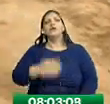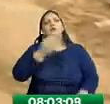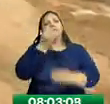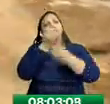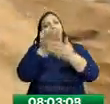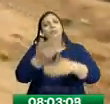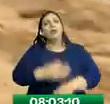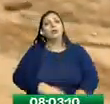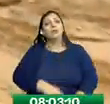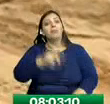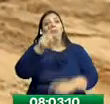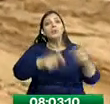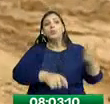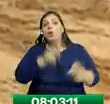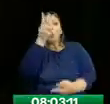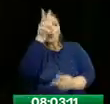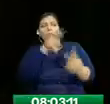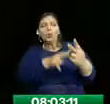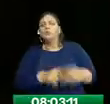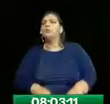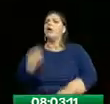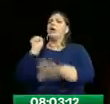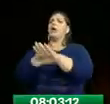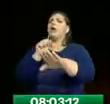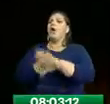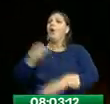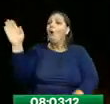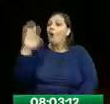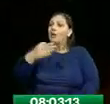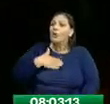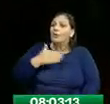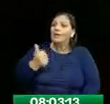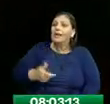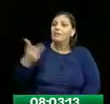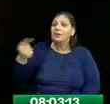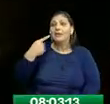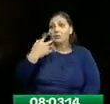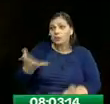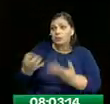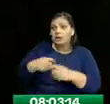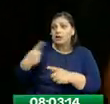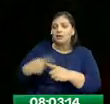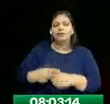principal recomendación es que no le abra la puerta y tampoco se acerque a la ventana, informó Charlie Pisa.